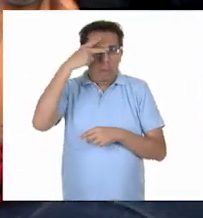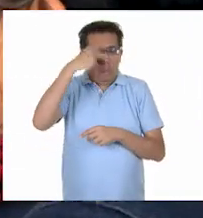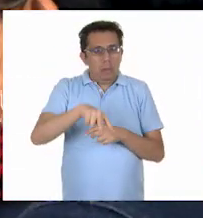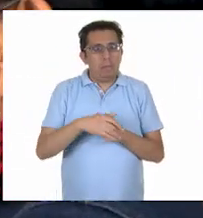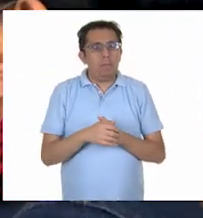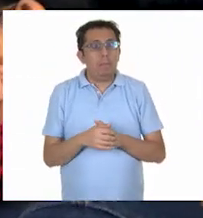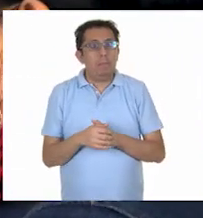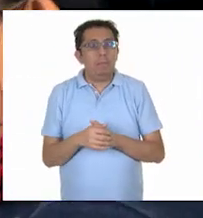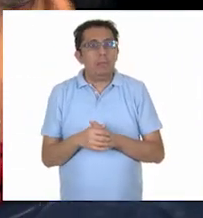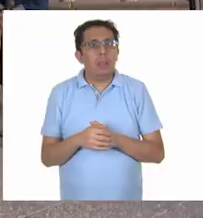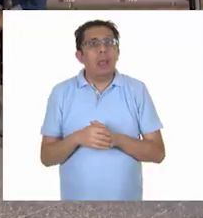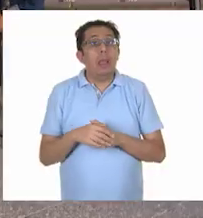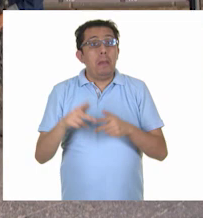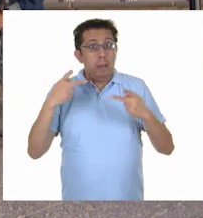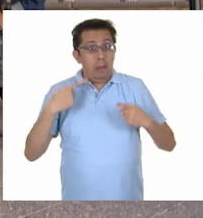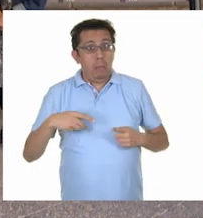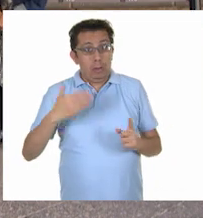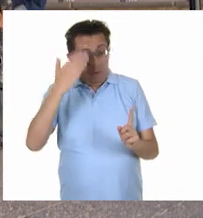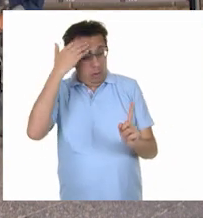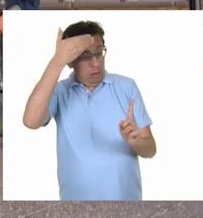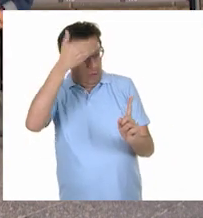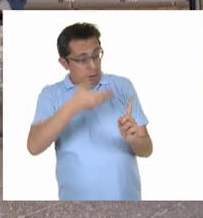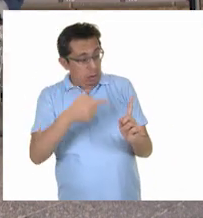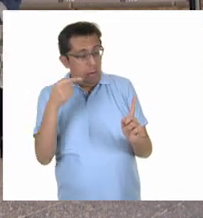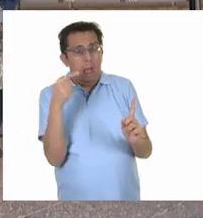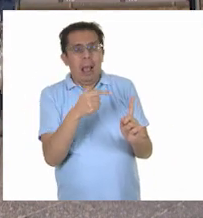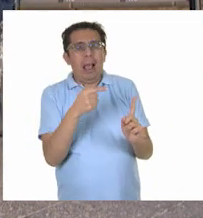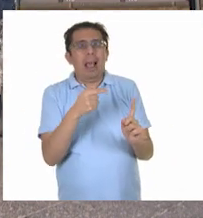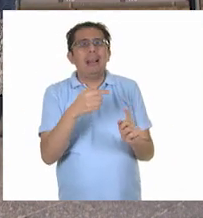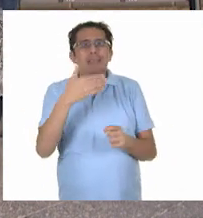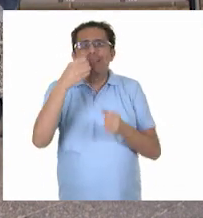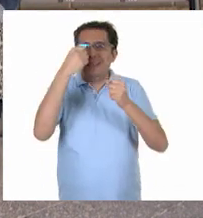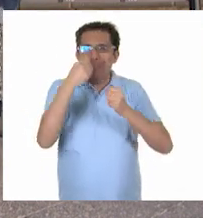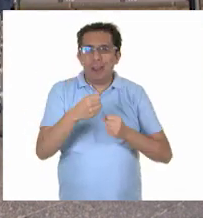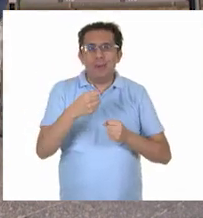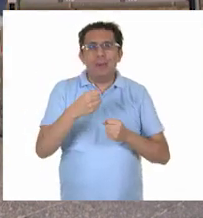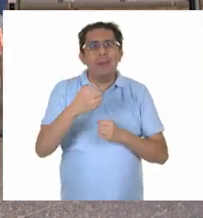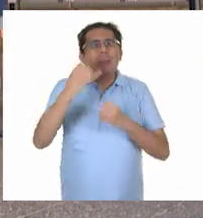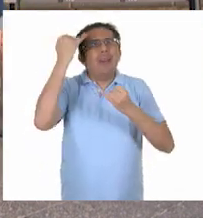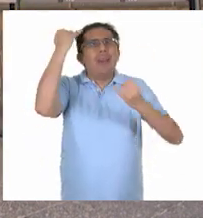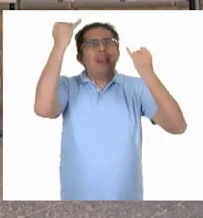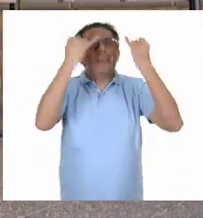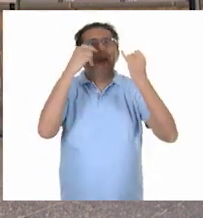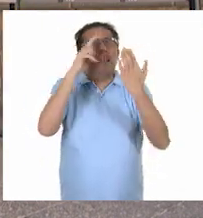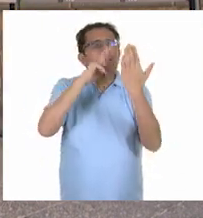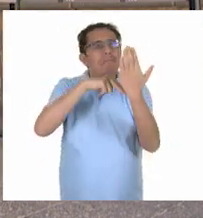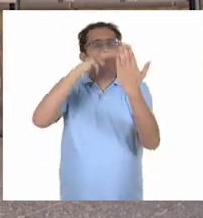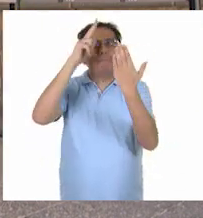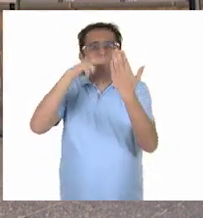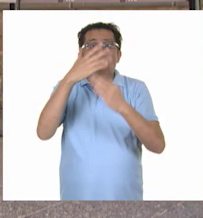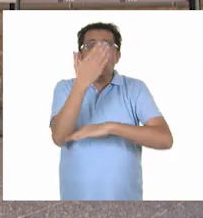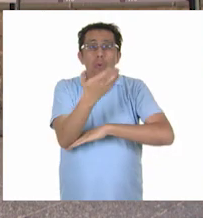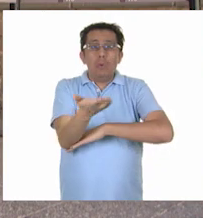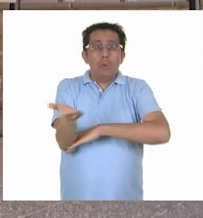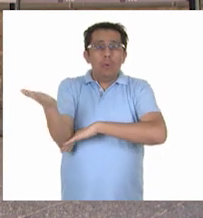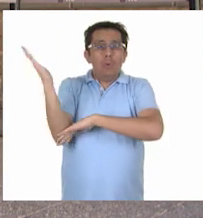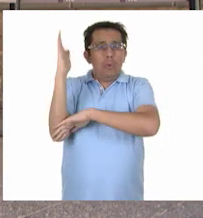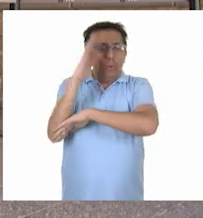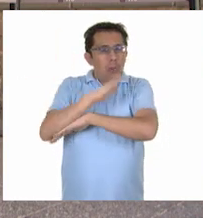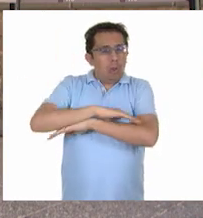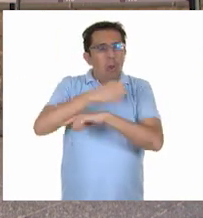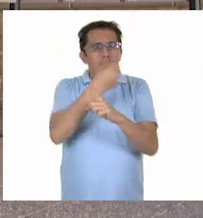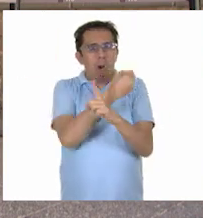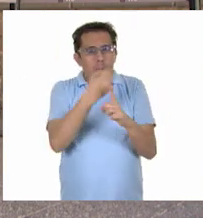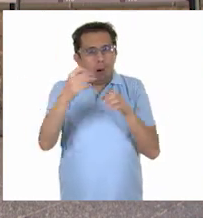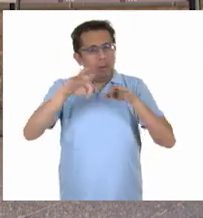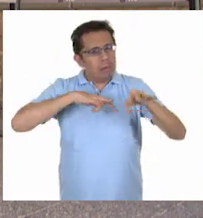Para quienes conocieron al maestro, no es difícil imaginarlo aquí trabajando con disciplina, de sol a sol.